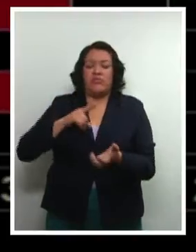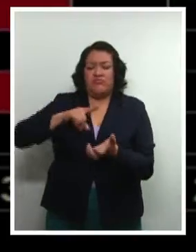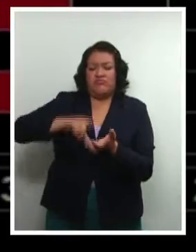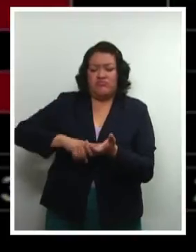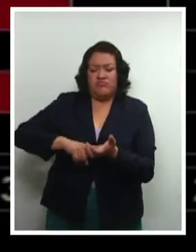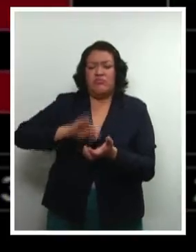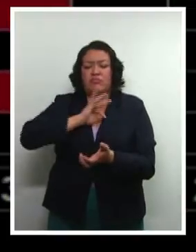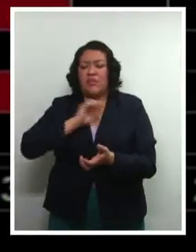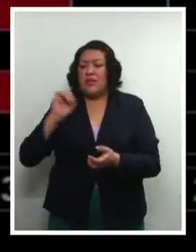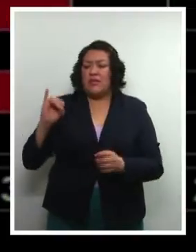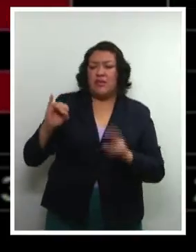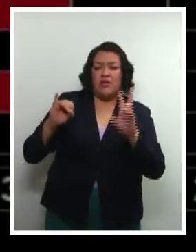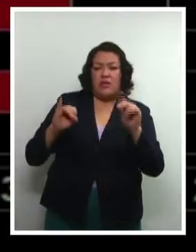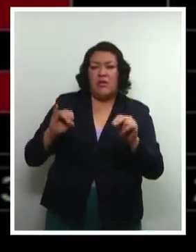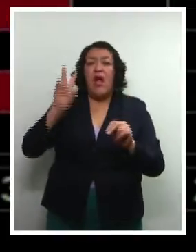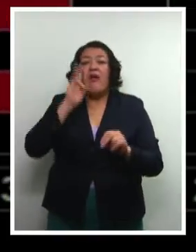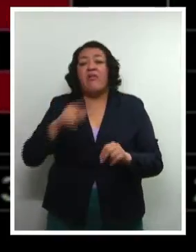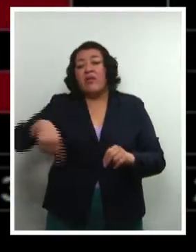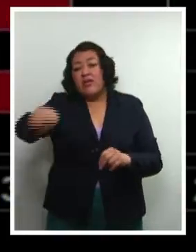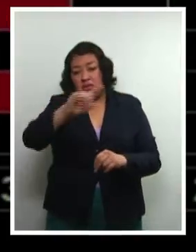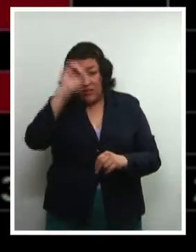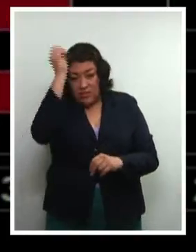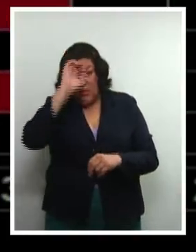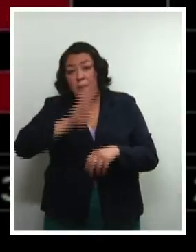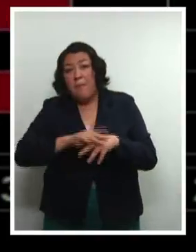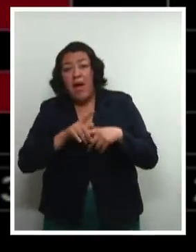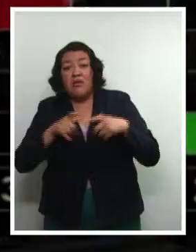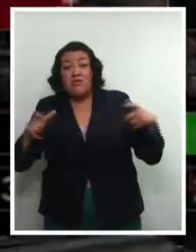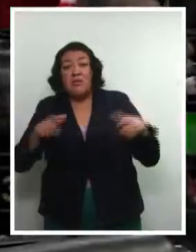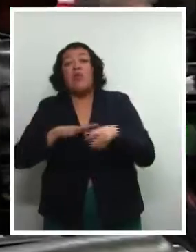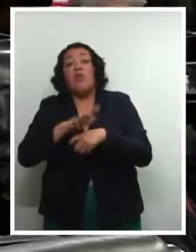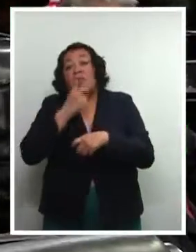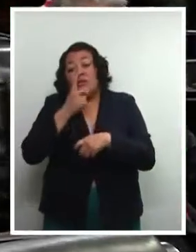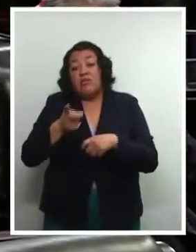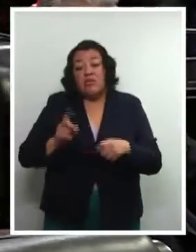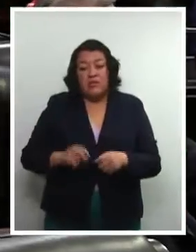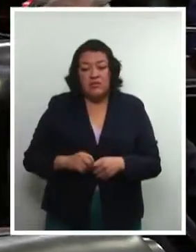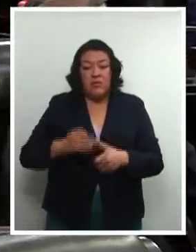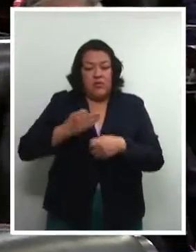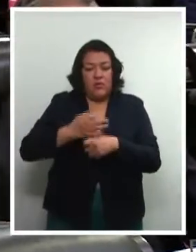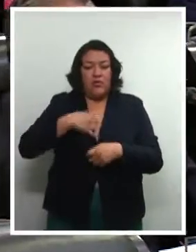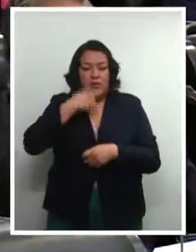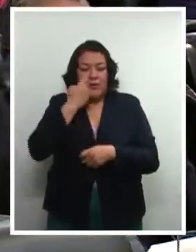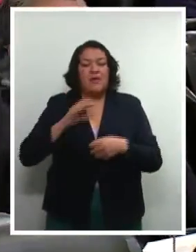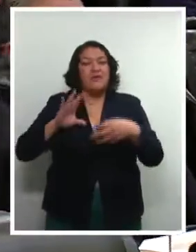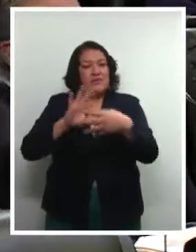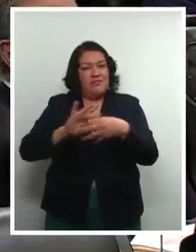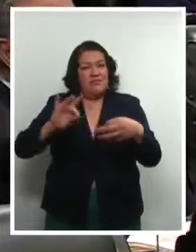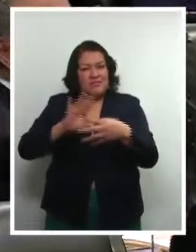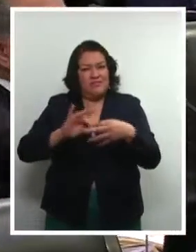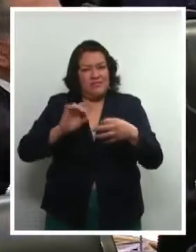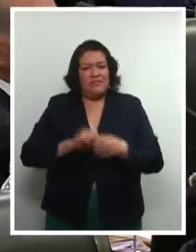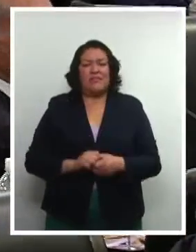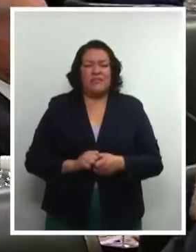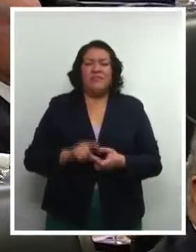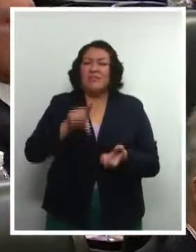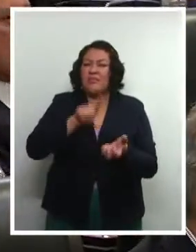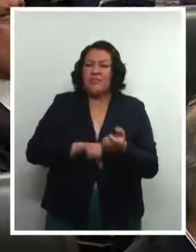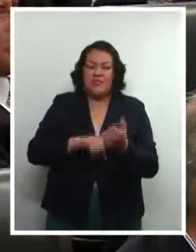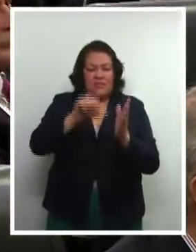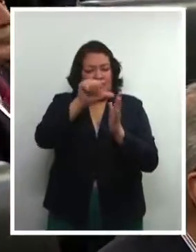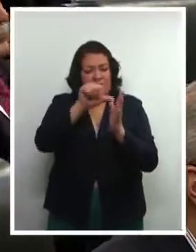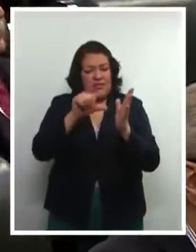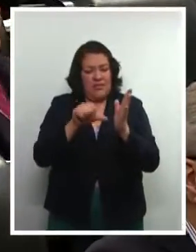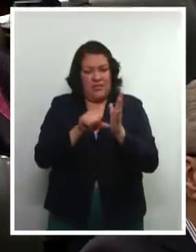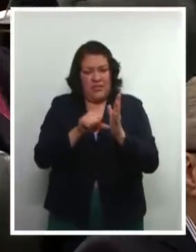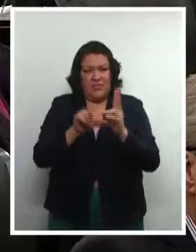sepamos cuál es la decisión de la Asamblea. Mientras, déjeme hablarle un poco acerca del contenido de este